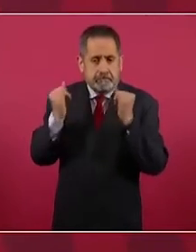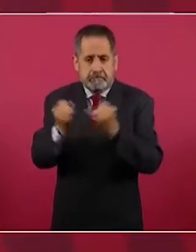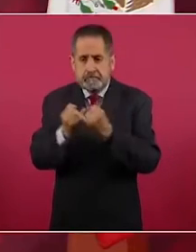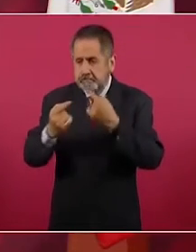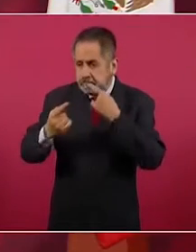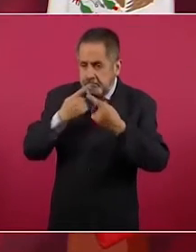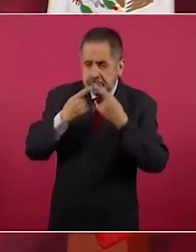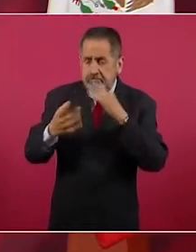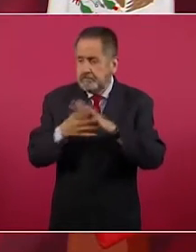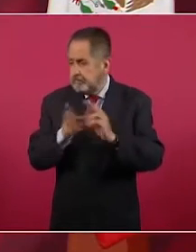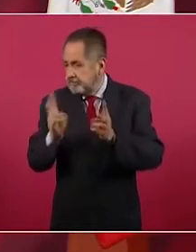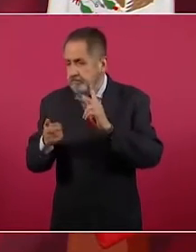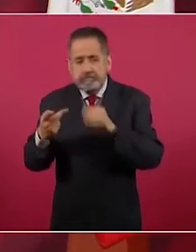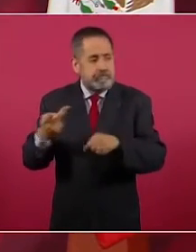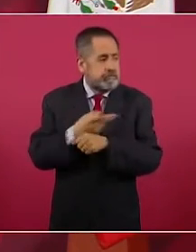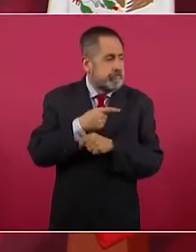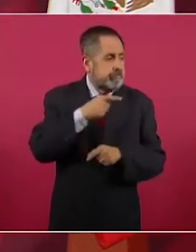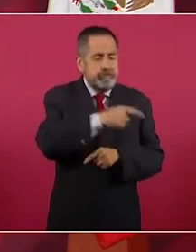al tema,